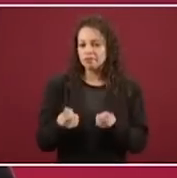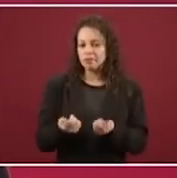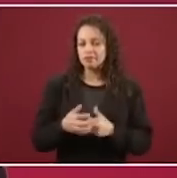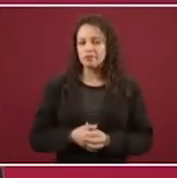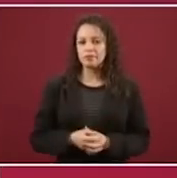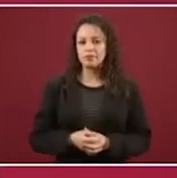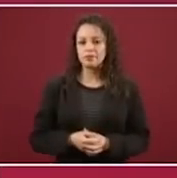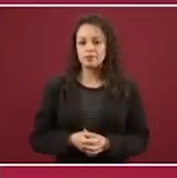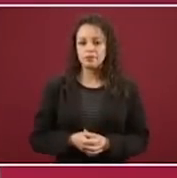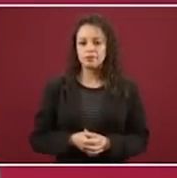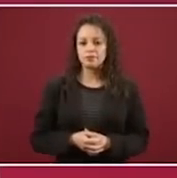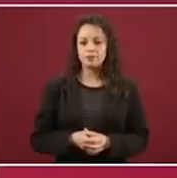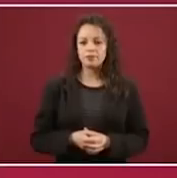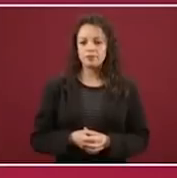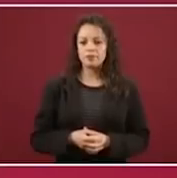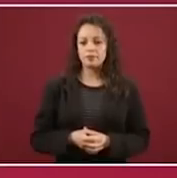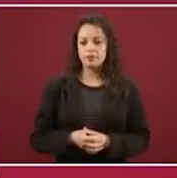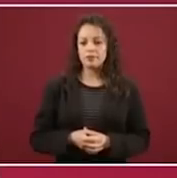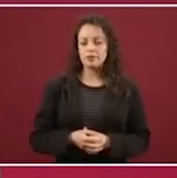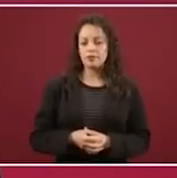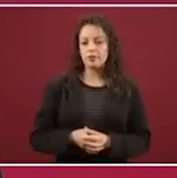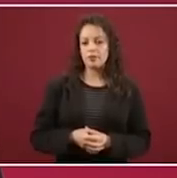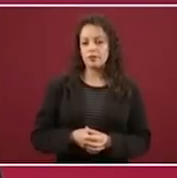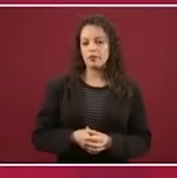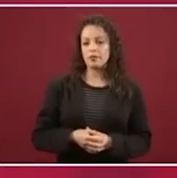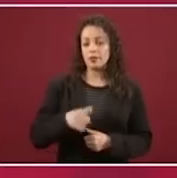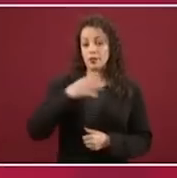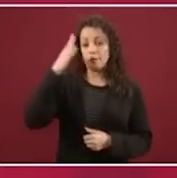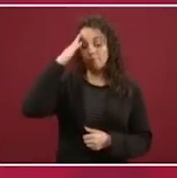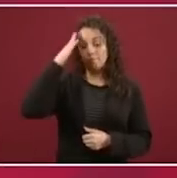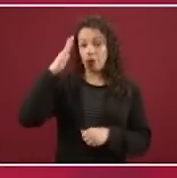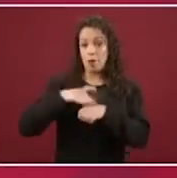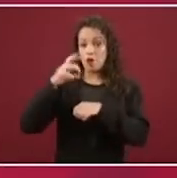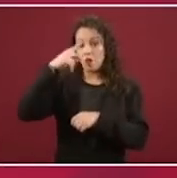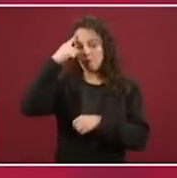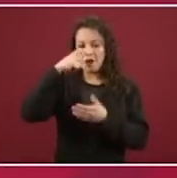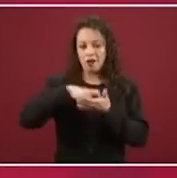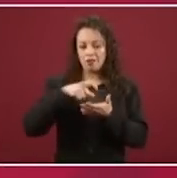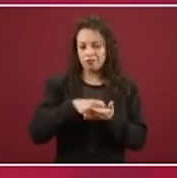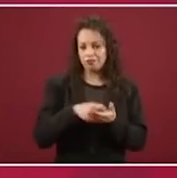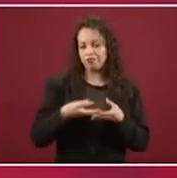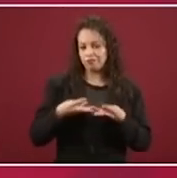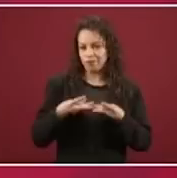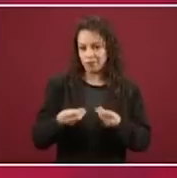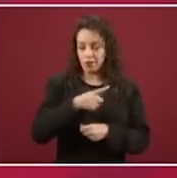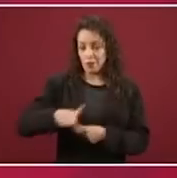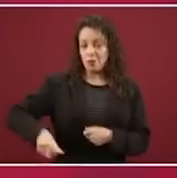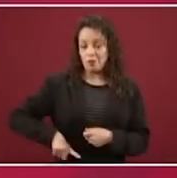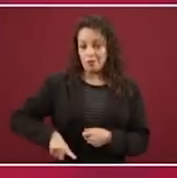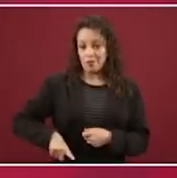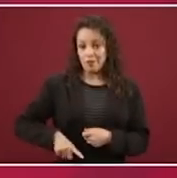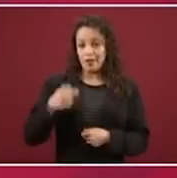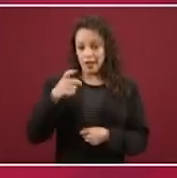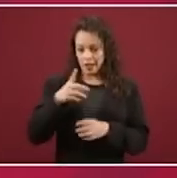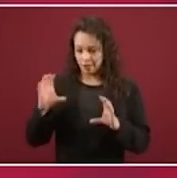lo que es la oficialía mayor encargada de compras del gobierno,